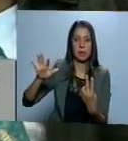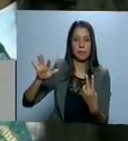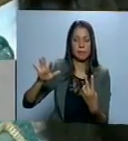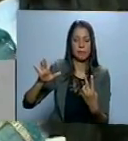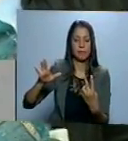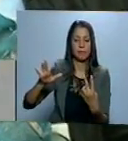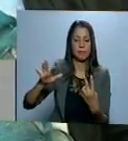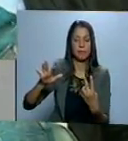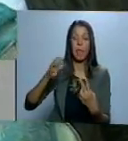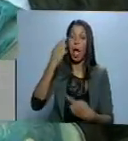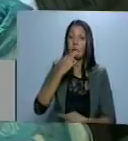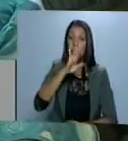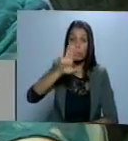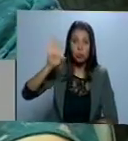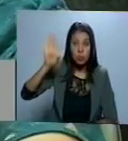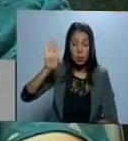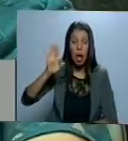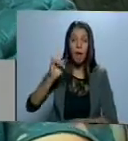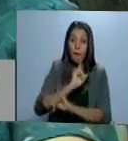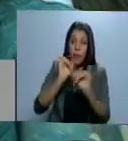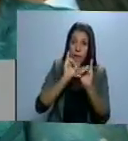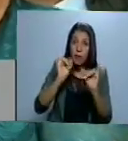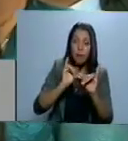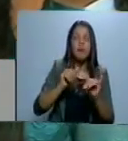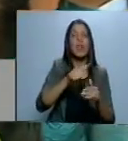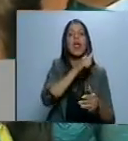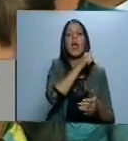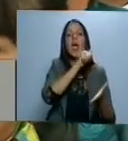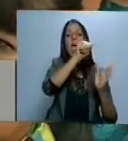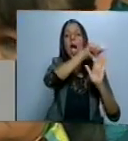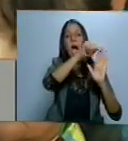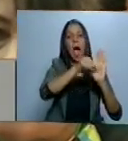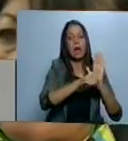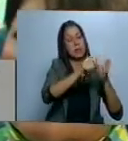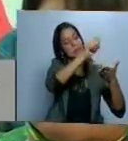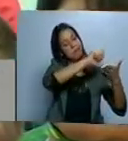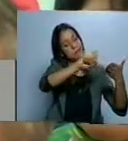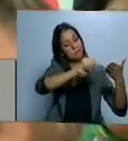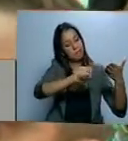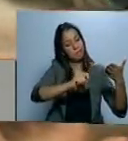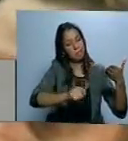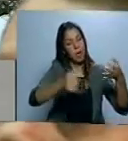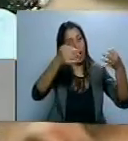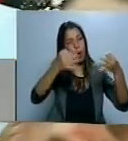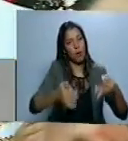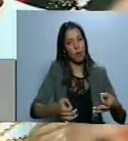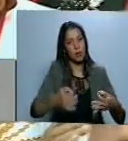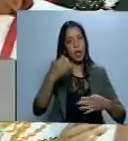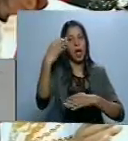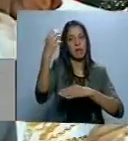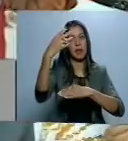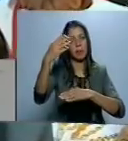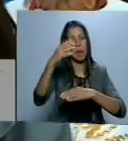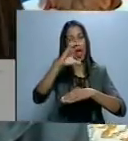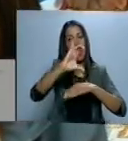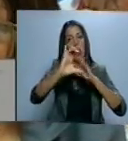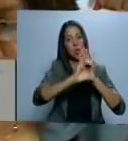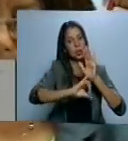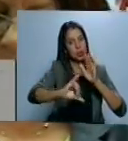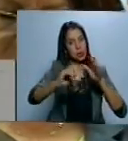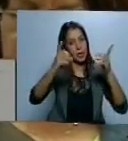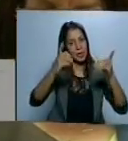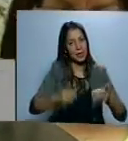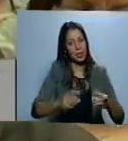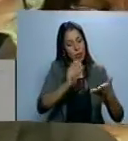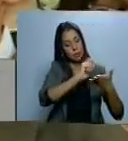se levantará un acta en la forma y contenido que define la Junta Directiva de la Asamblea Nacional Constituyente.